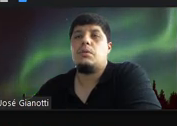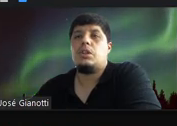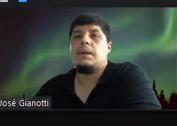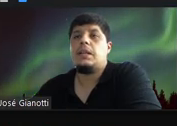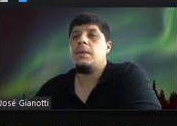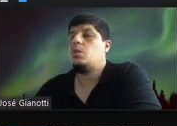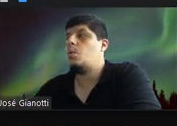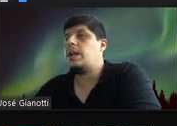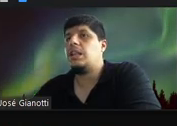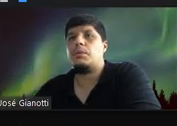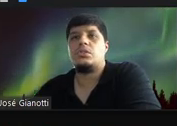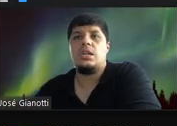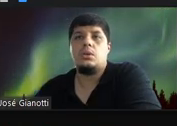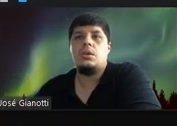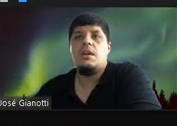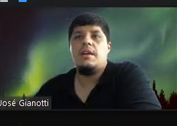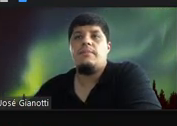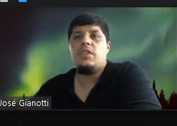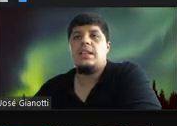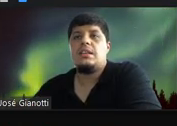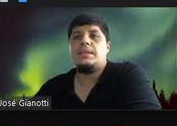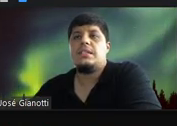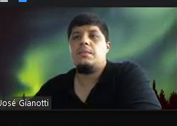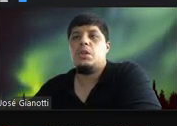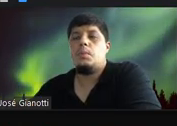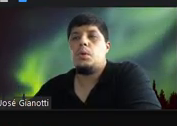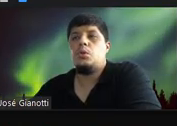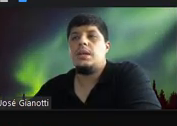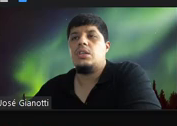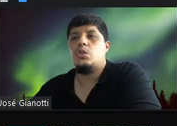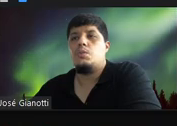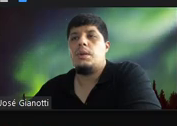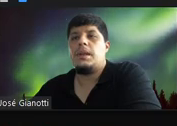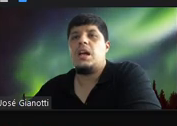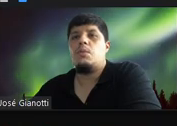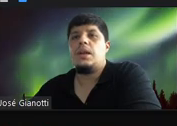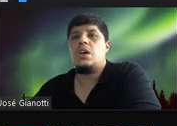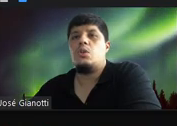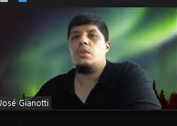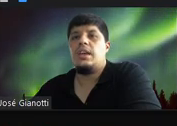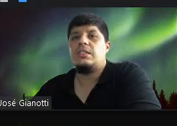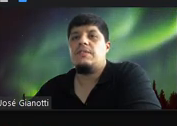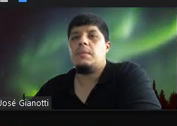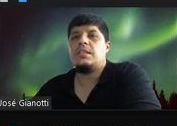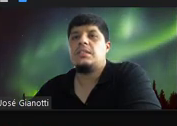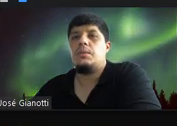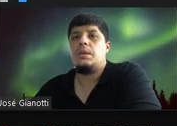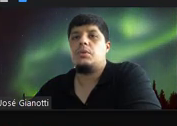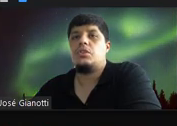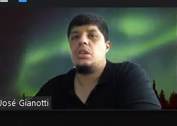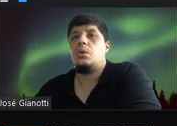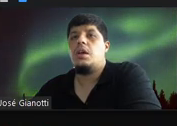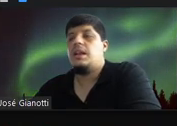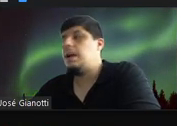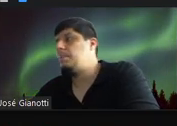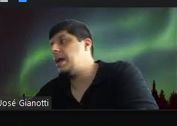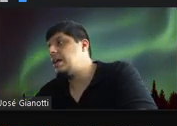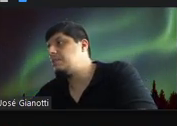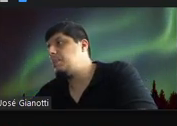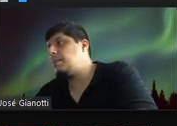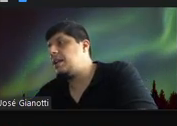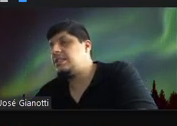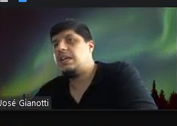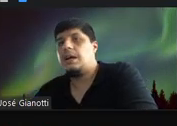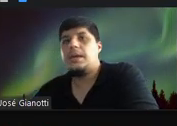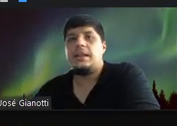y tiendas por departamento, 40%. Tiendas de abastecimiento de productos básicos, supermercados, mercados, bodegas y farmacias, 50%. Las